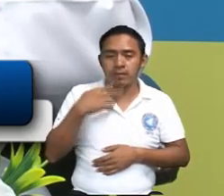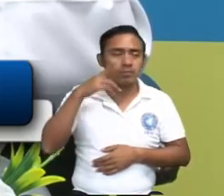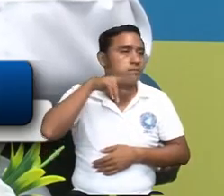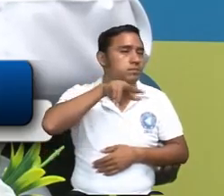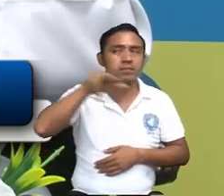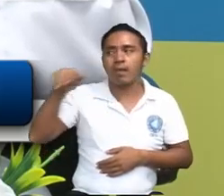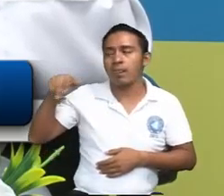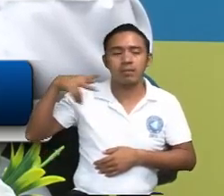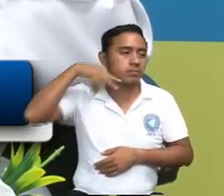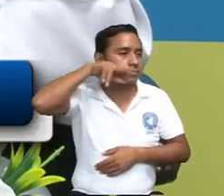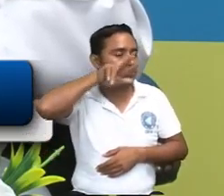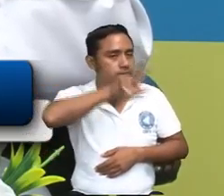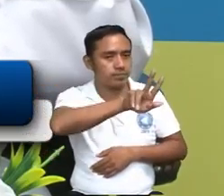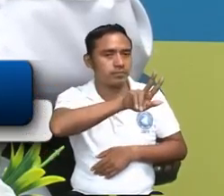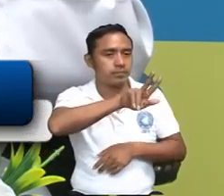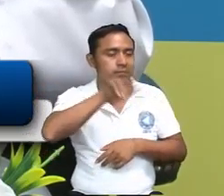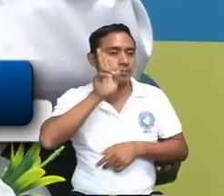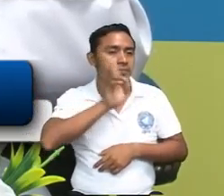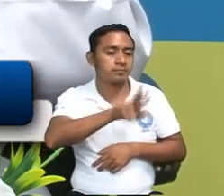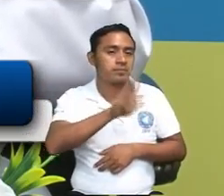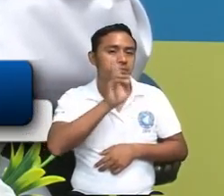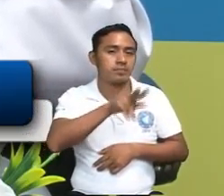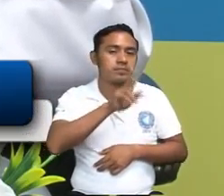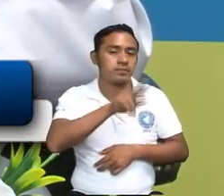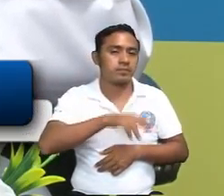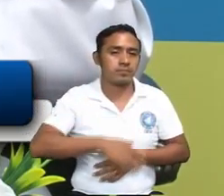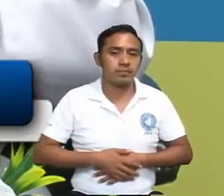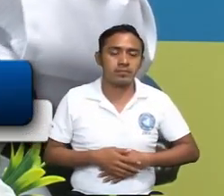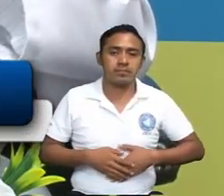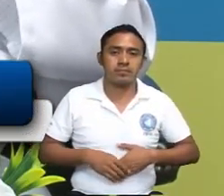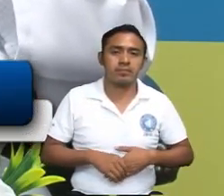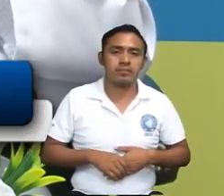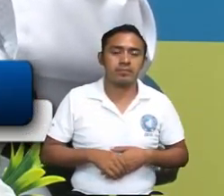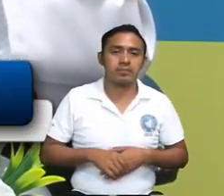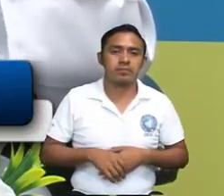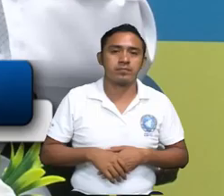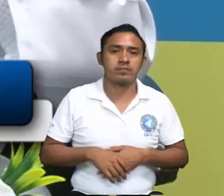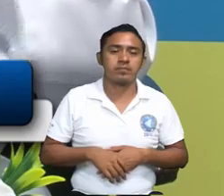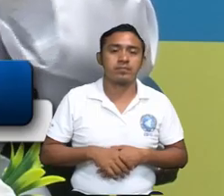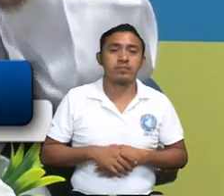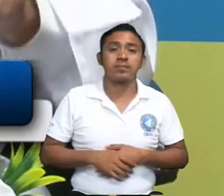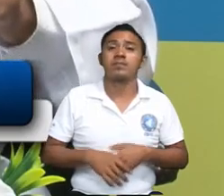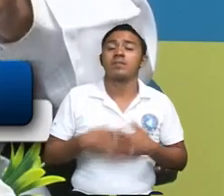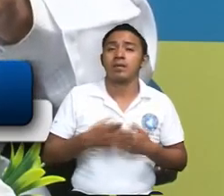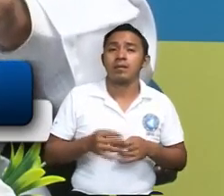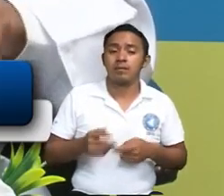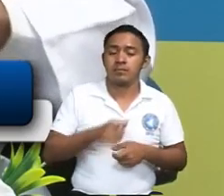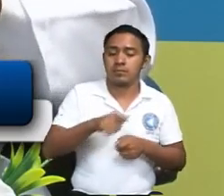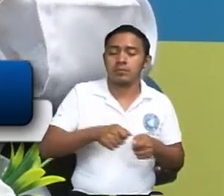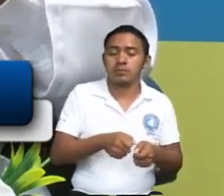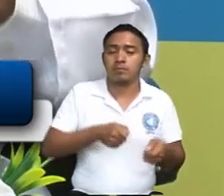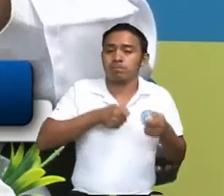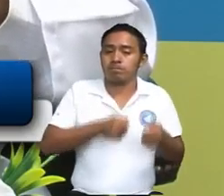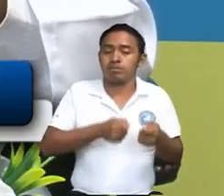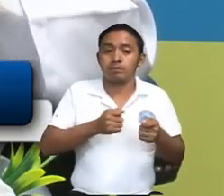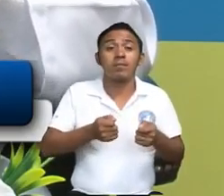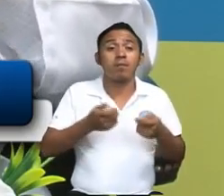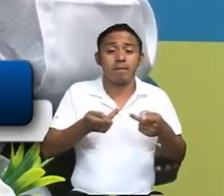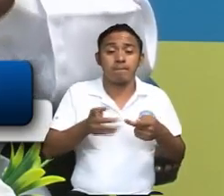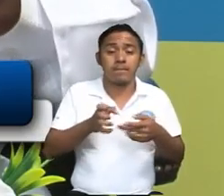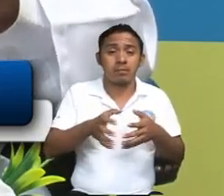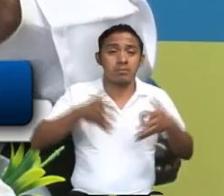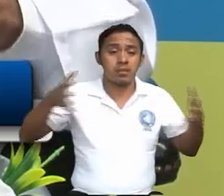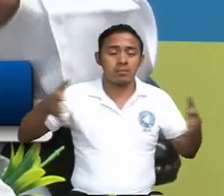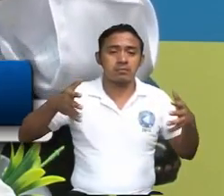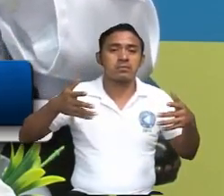observando, o sea, que el perrito esté yendo hacia el lado contrario. Esa es la técnica, ¿verdad?, y que lo agarre bien, más si es un perro grande. Cuando son